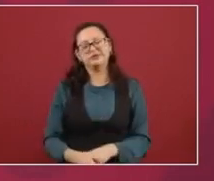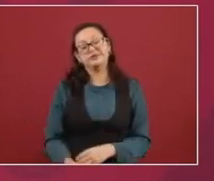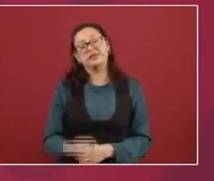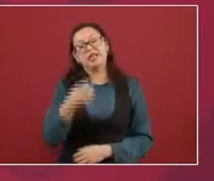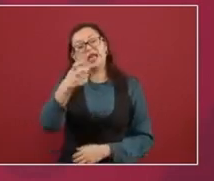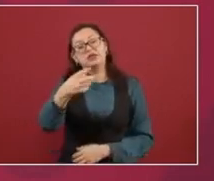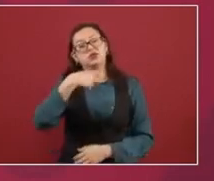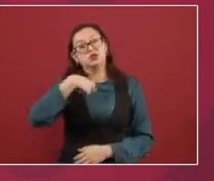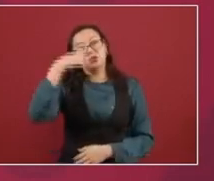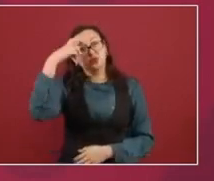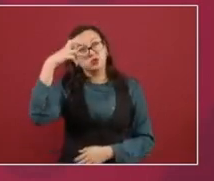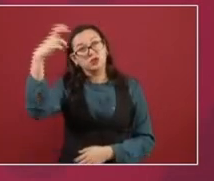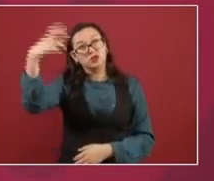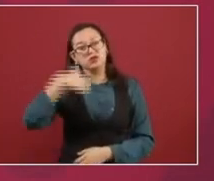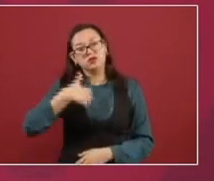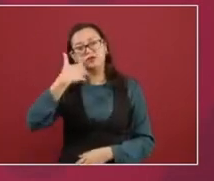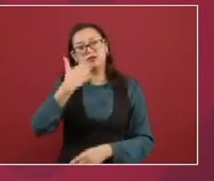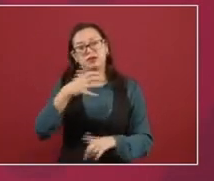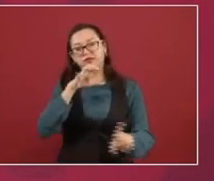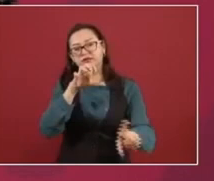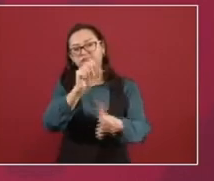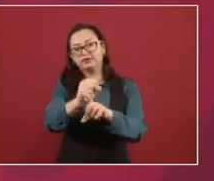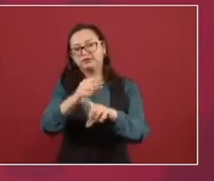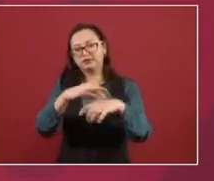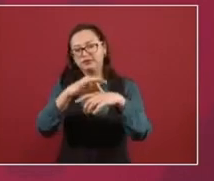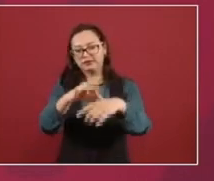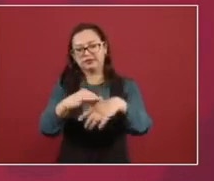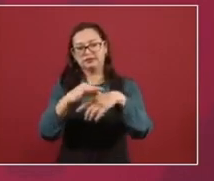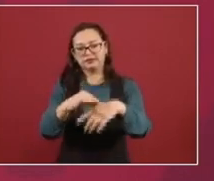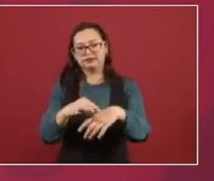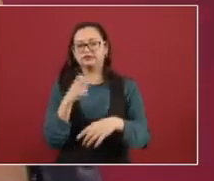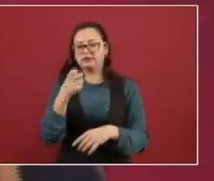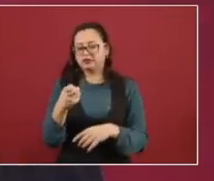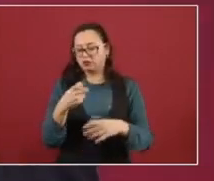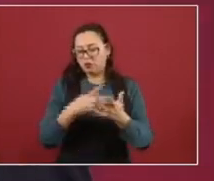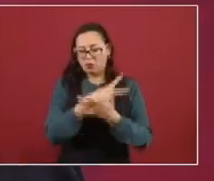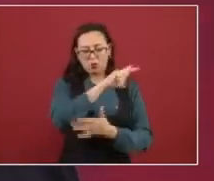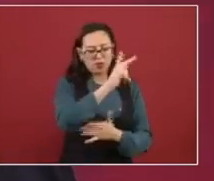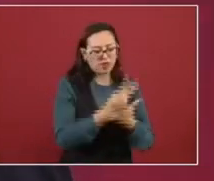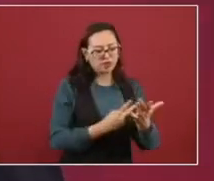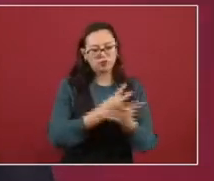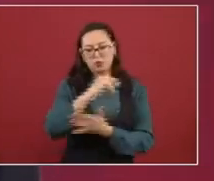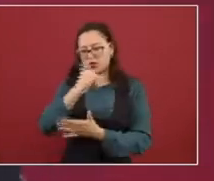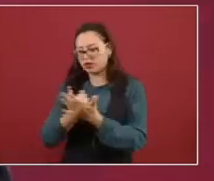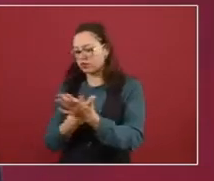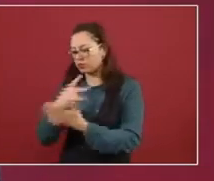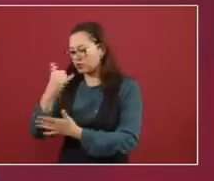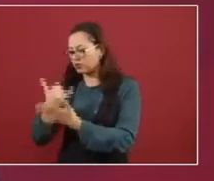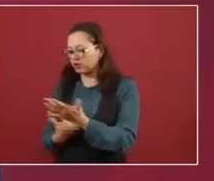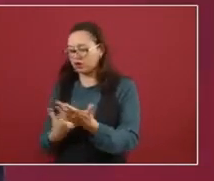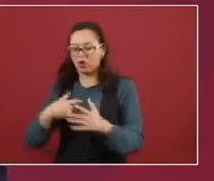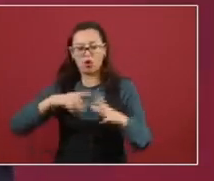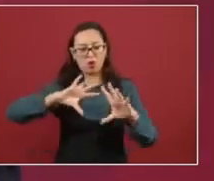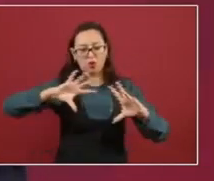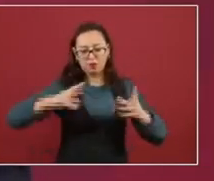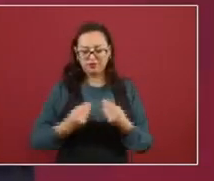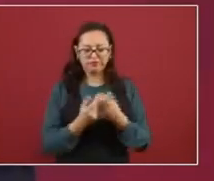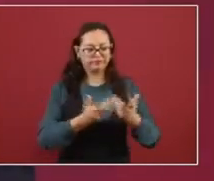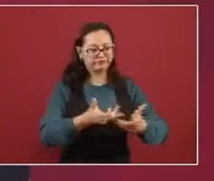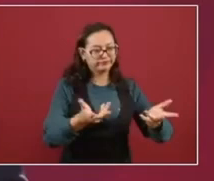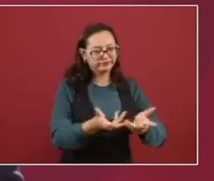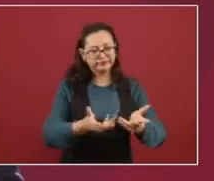Ese es el sueño que quiero convertir en realidad. Por eso todos los proyectos que se están llevando a